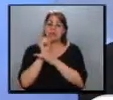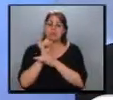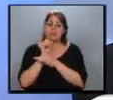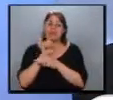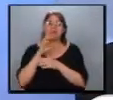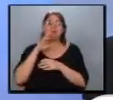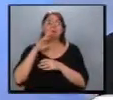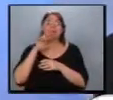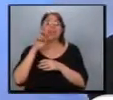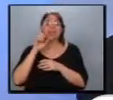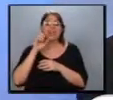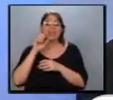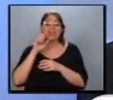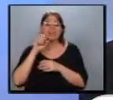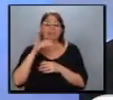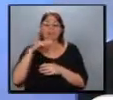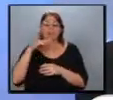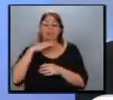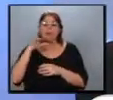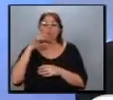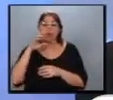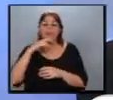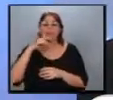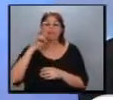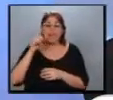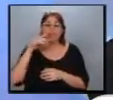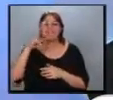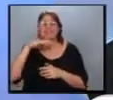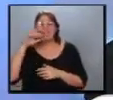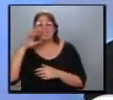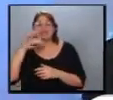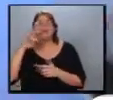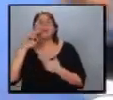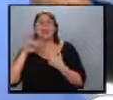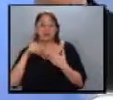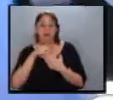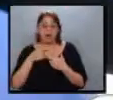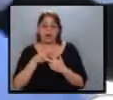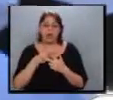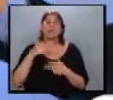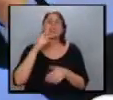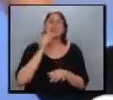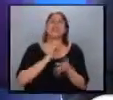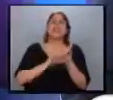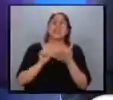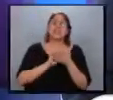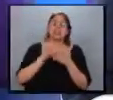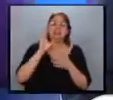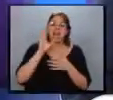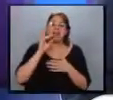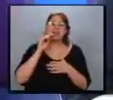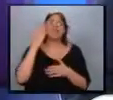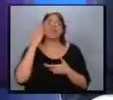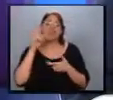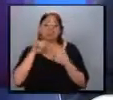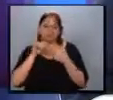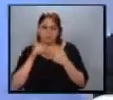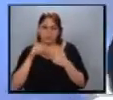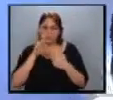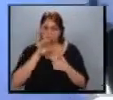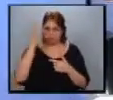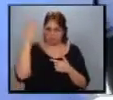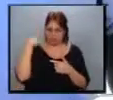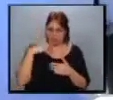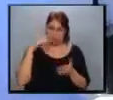y Nacho Viale, porque Juana Viale y Nacho Viale escribieron en las redes sociales algunas cosas sobre la foto. ¿Vos lo mostraste? Lo mostramos acá el lunes.